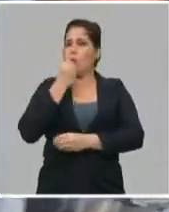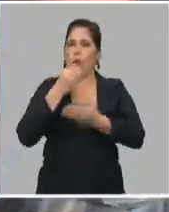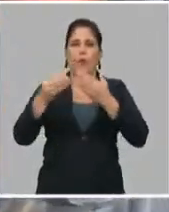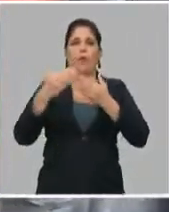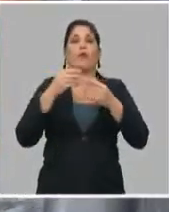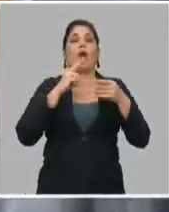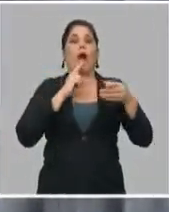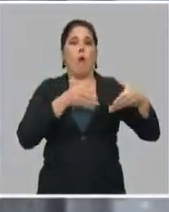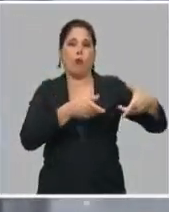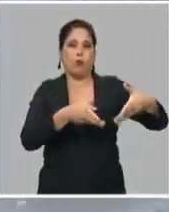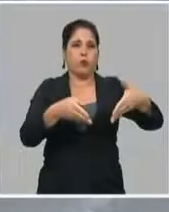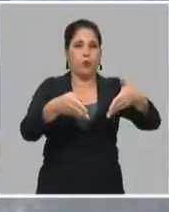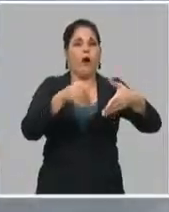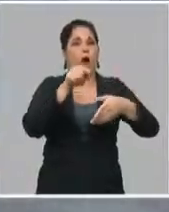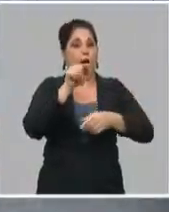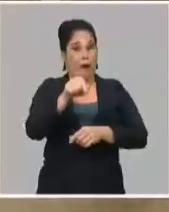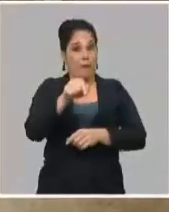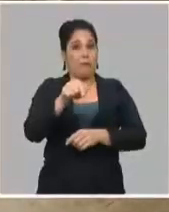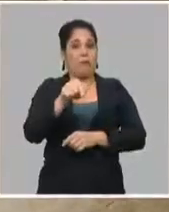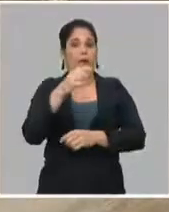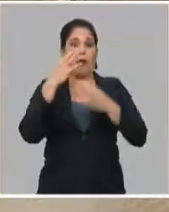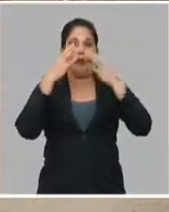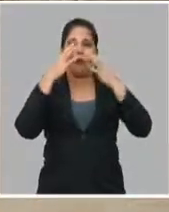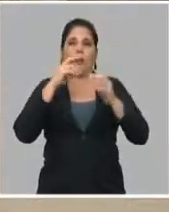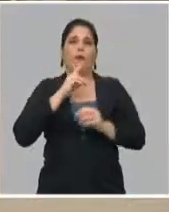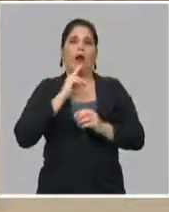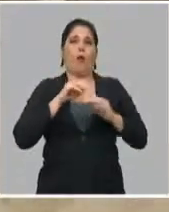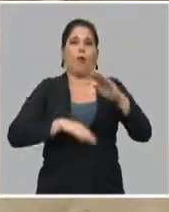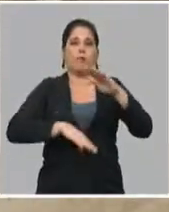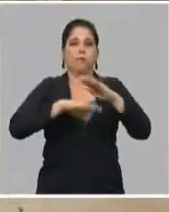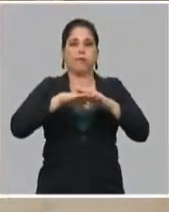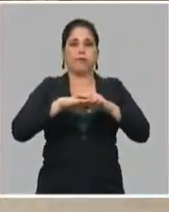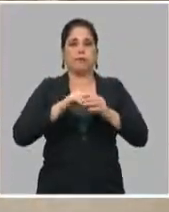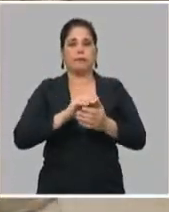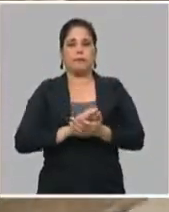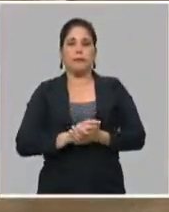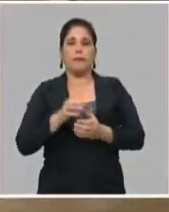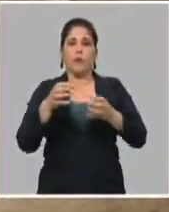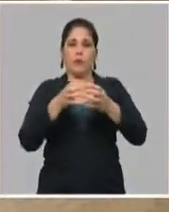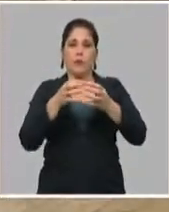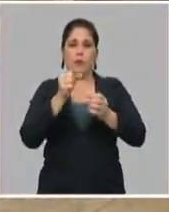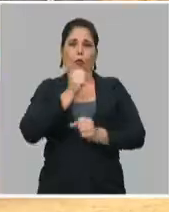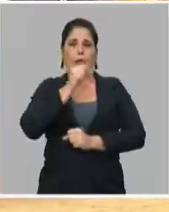climático. En Mayarí, José Luis Oviedo, Alberto Dumas y